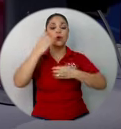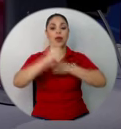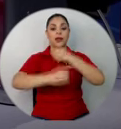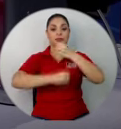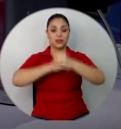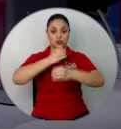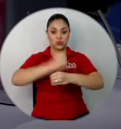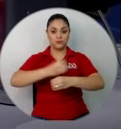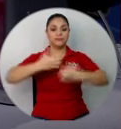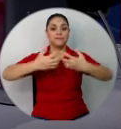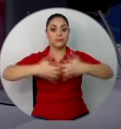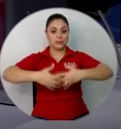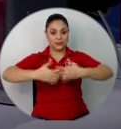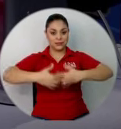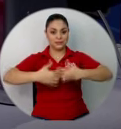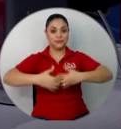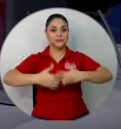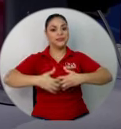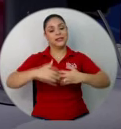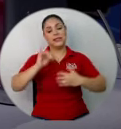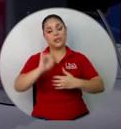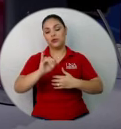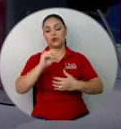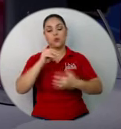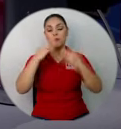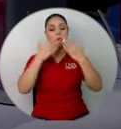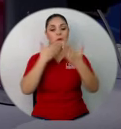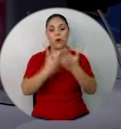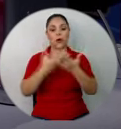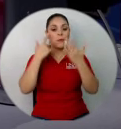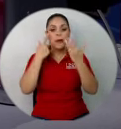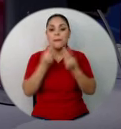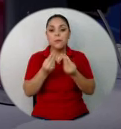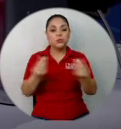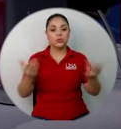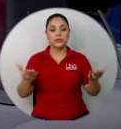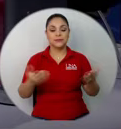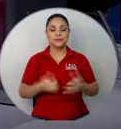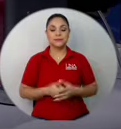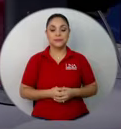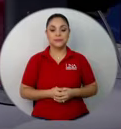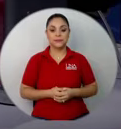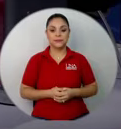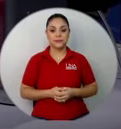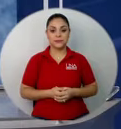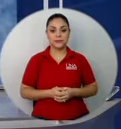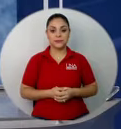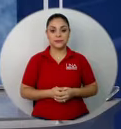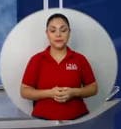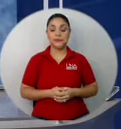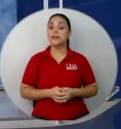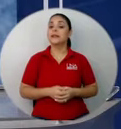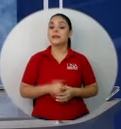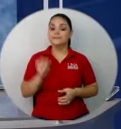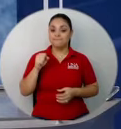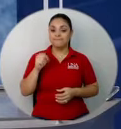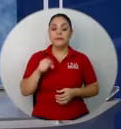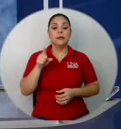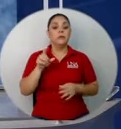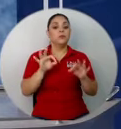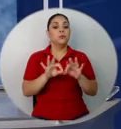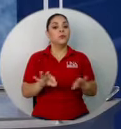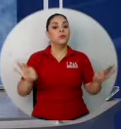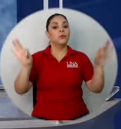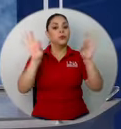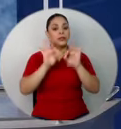en contra de lo que es y en contra de lo que es la productividad. Y muy